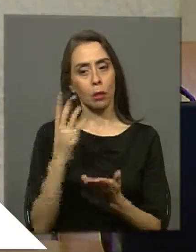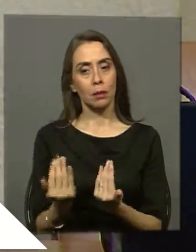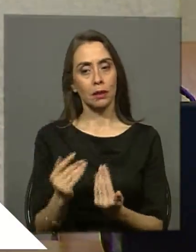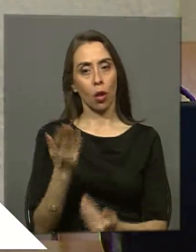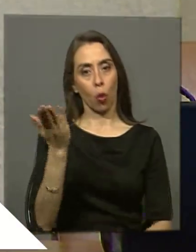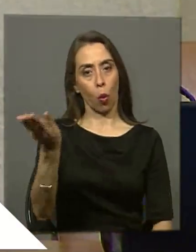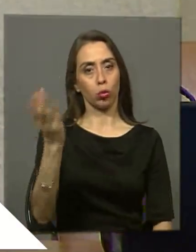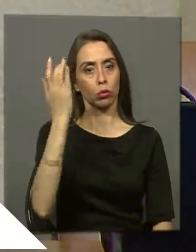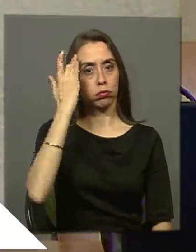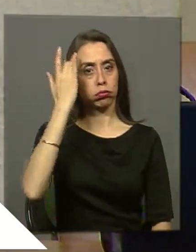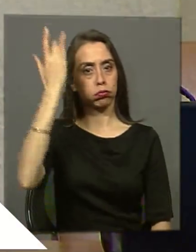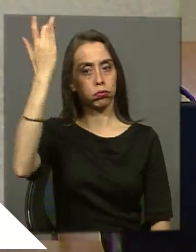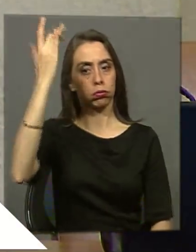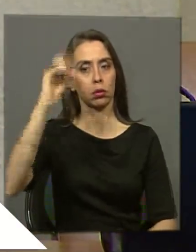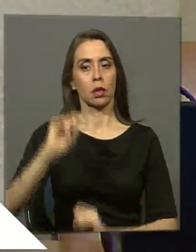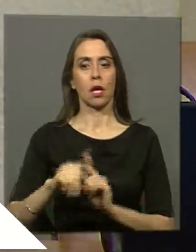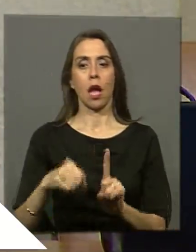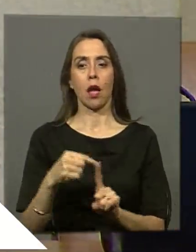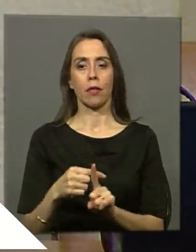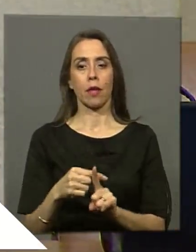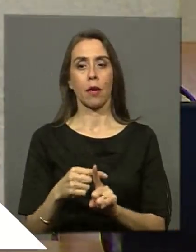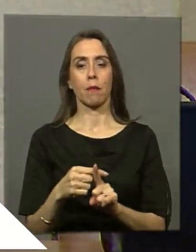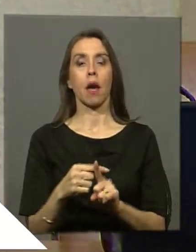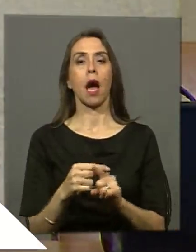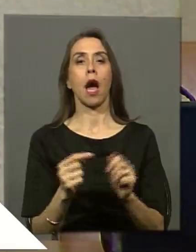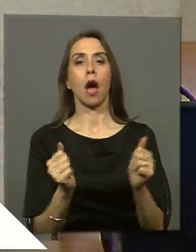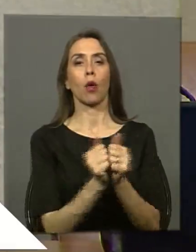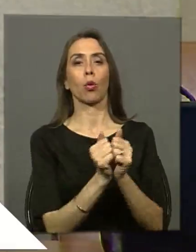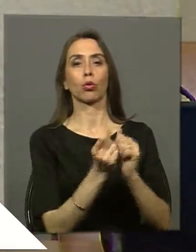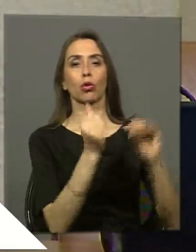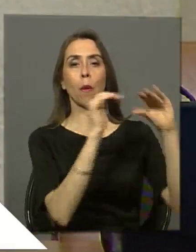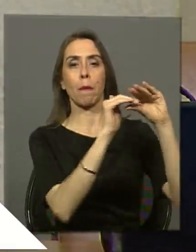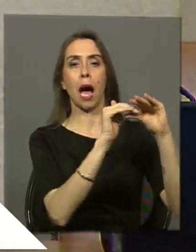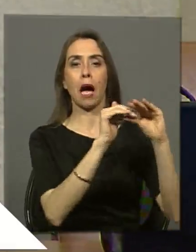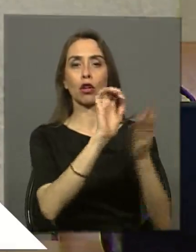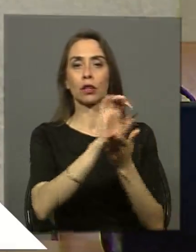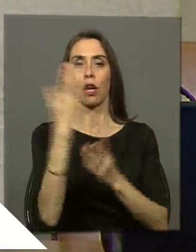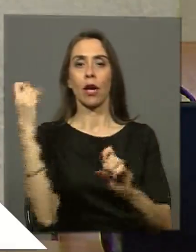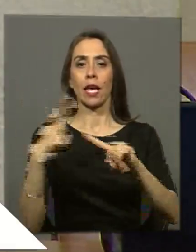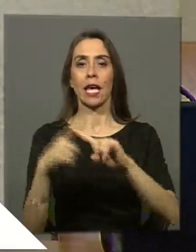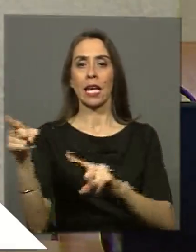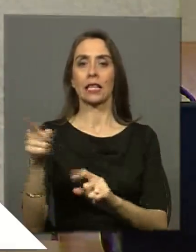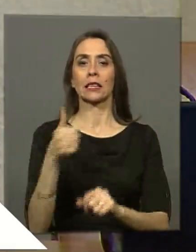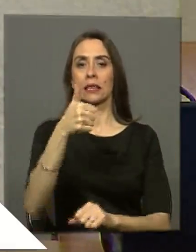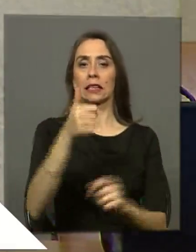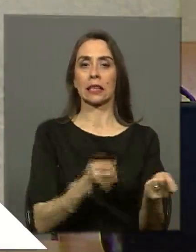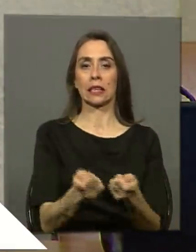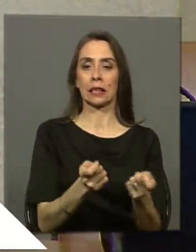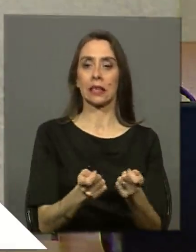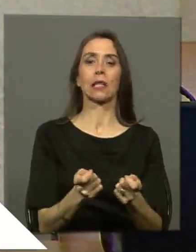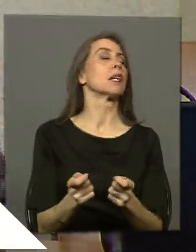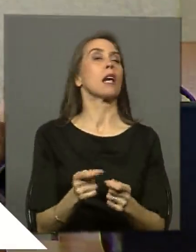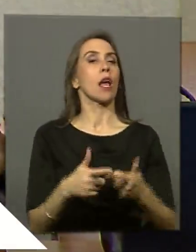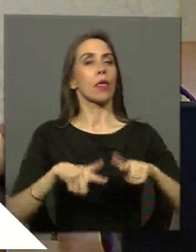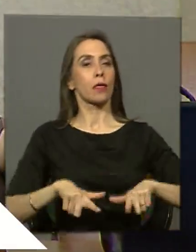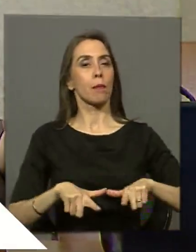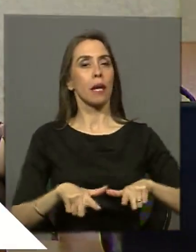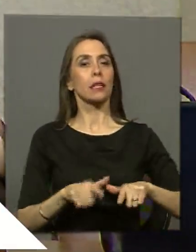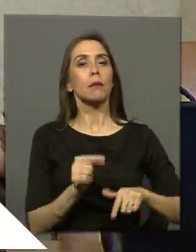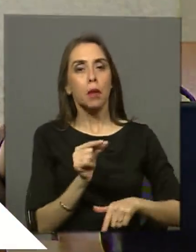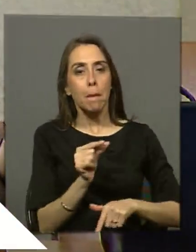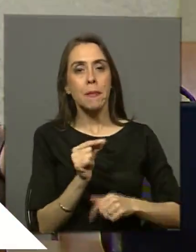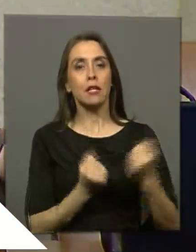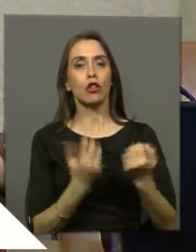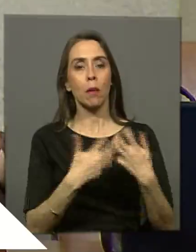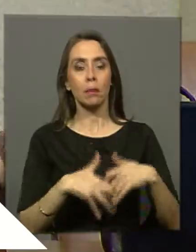inteligencia que usted tiene además con el banco del estado como usted lo manejó y en el departamento de microempresas bueno por qué no